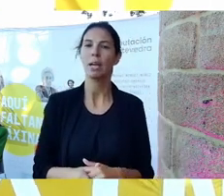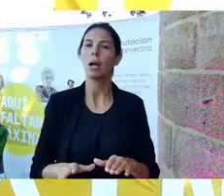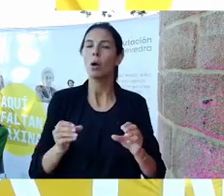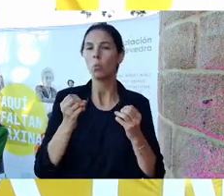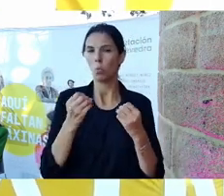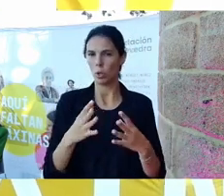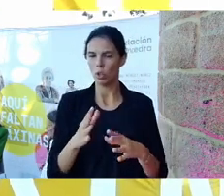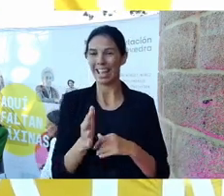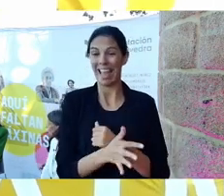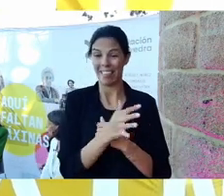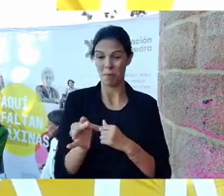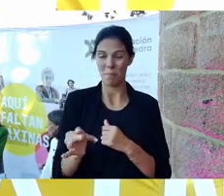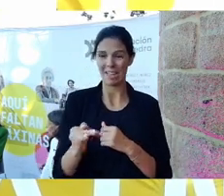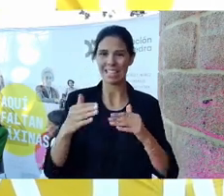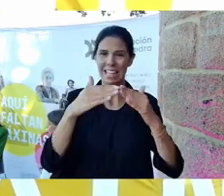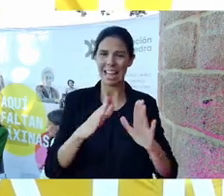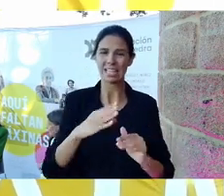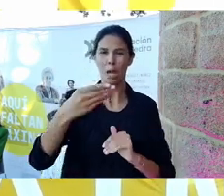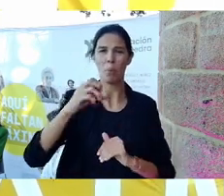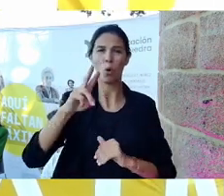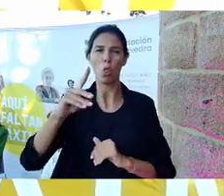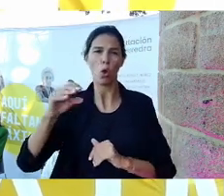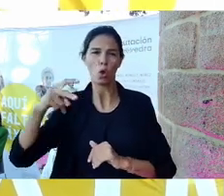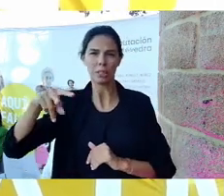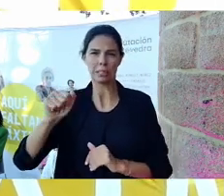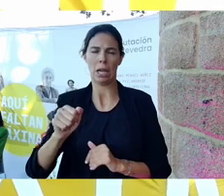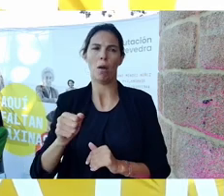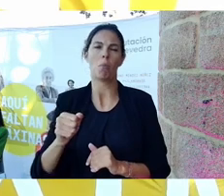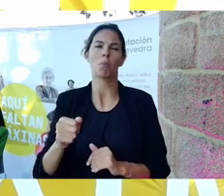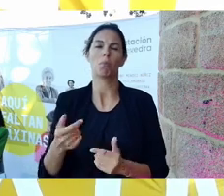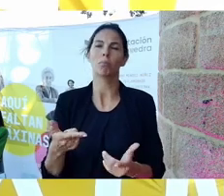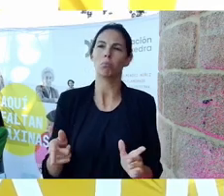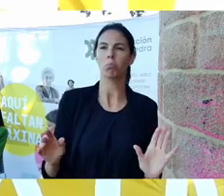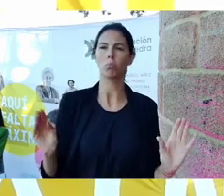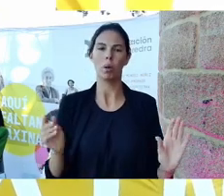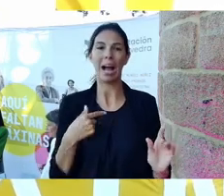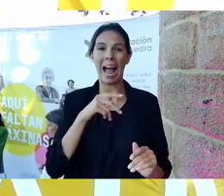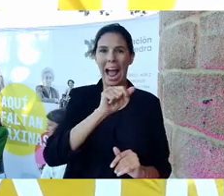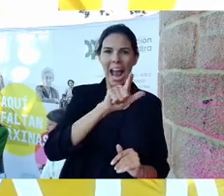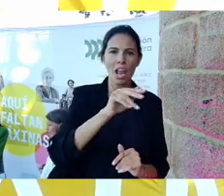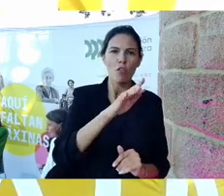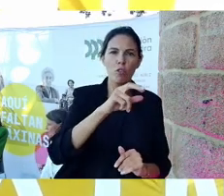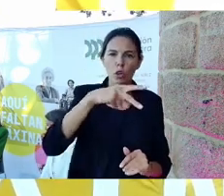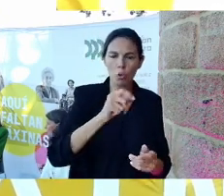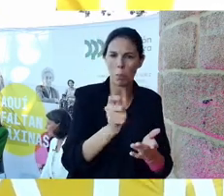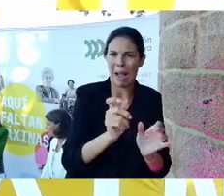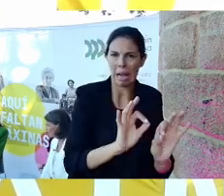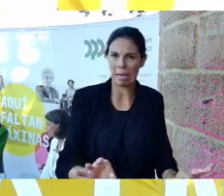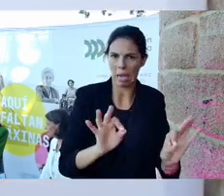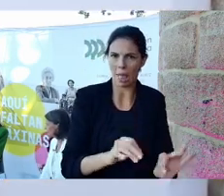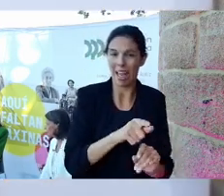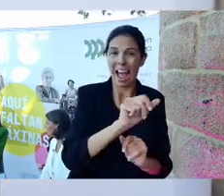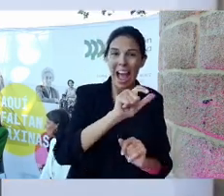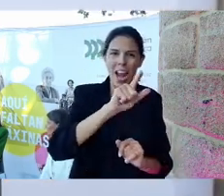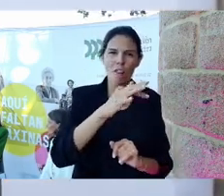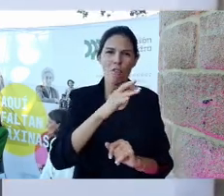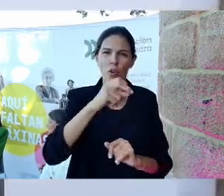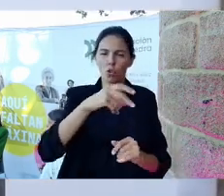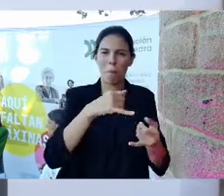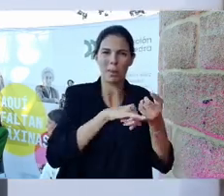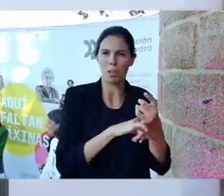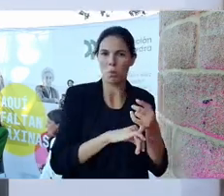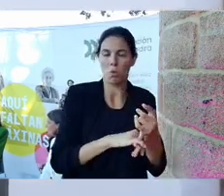morávide. Bueno, pero es que además la casa de Borgoña no era cualquier cosa, ¿eh? O sea, Alfonso no tenía que pagar nada. Para Alfonso era